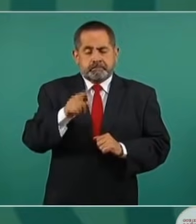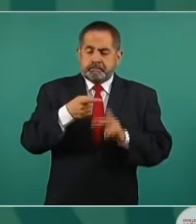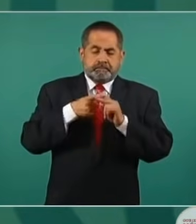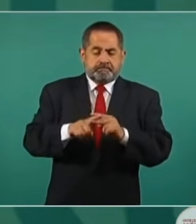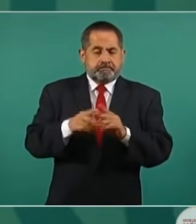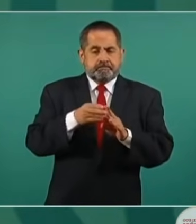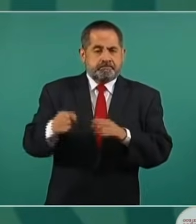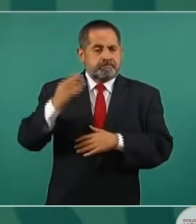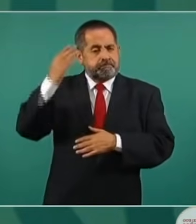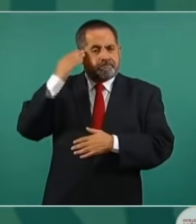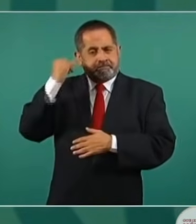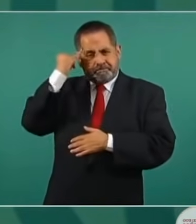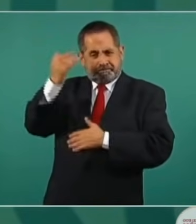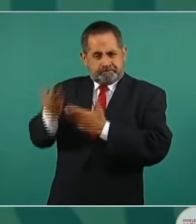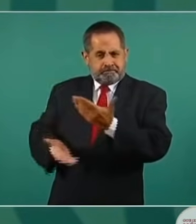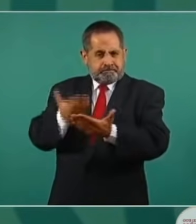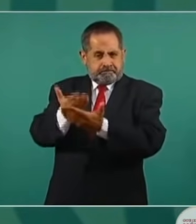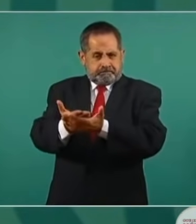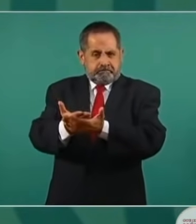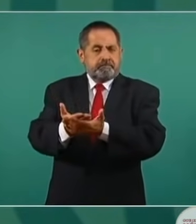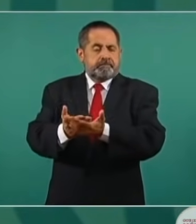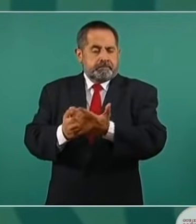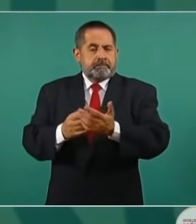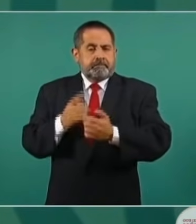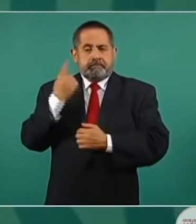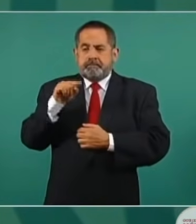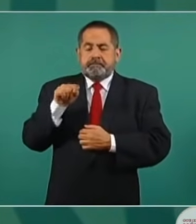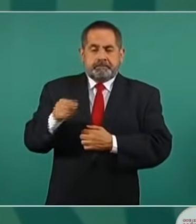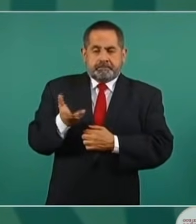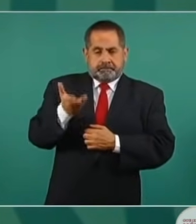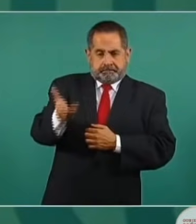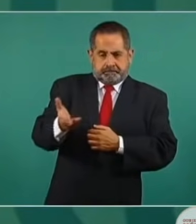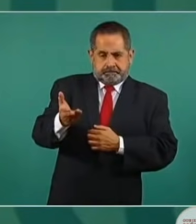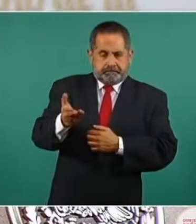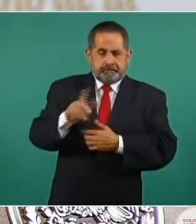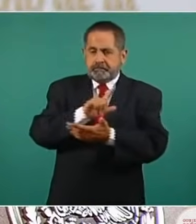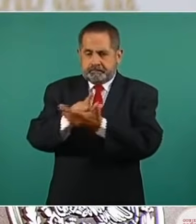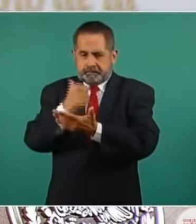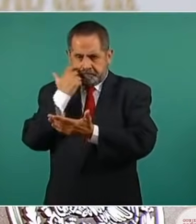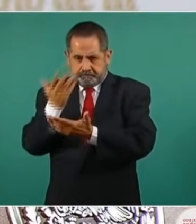cuando se envió la iniciativa para la consulta.